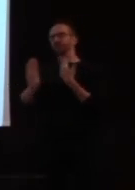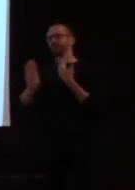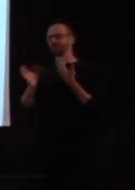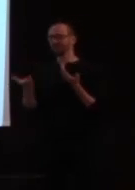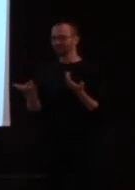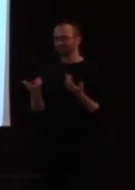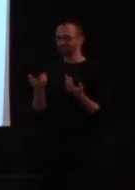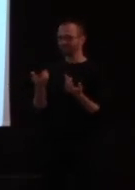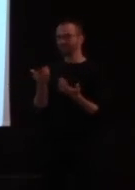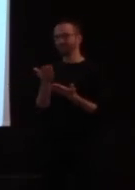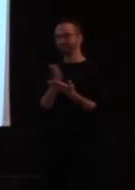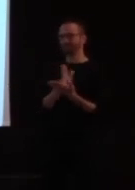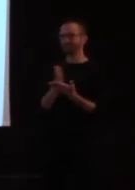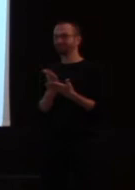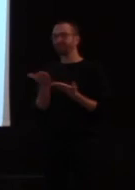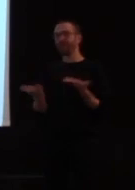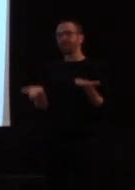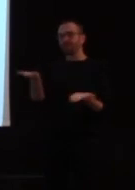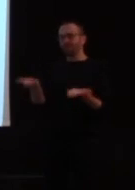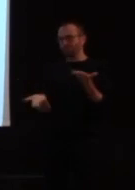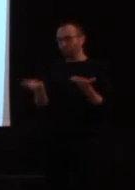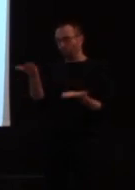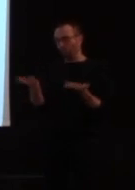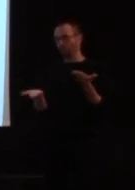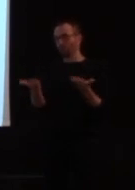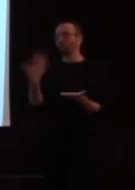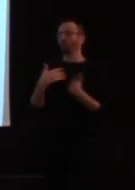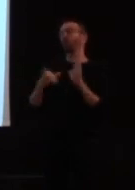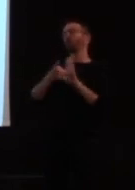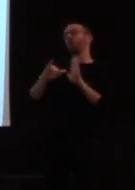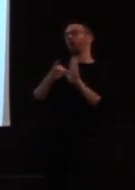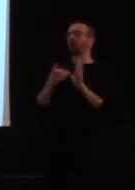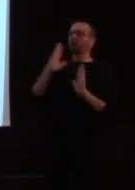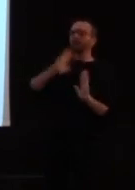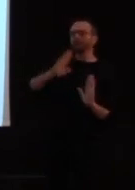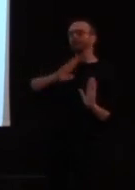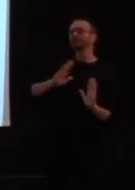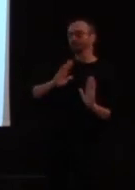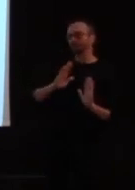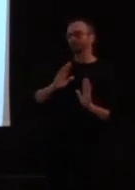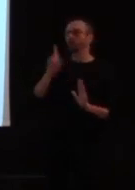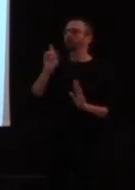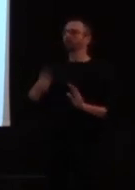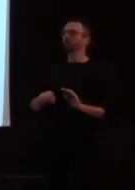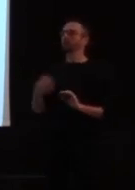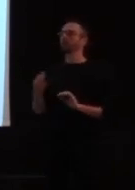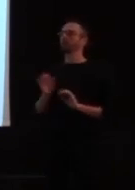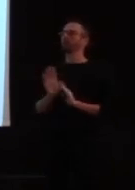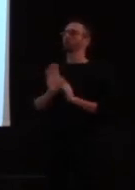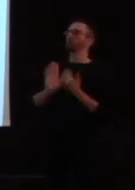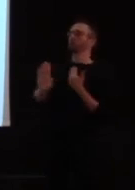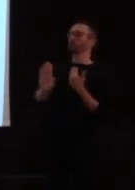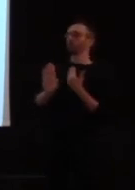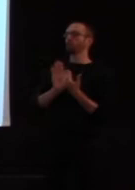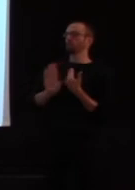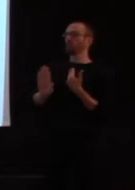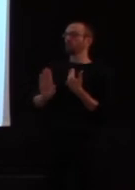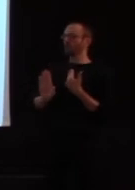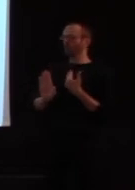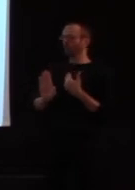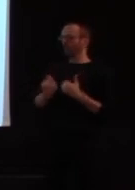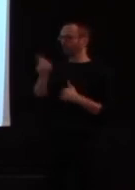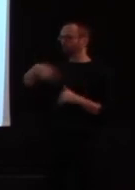para conseguir este equilibrio entre, por un lado, la proximidad, la cercanía, pero también, por otro lado, un punto también